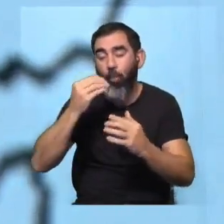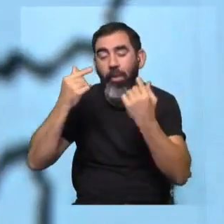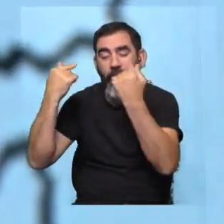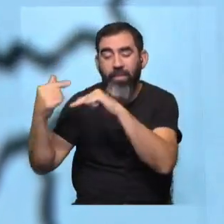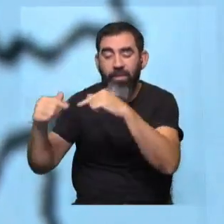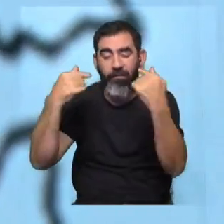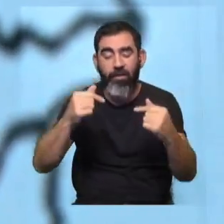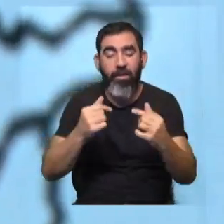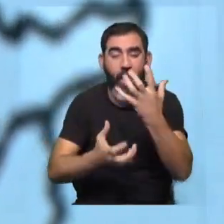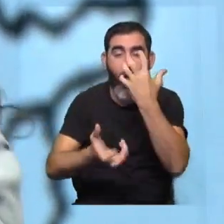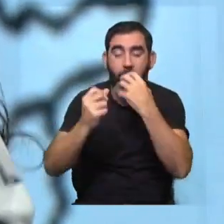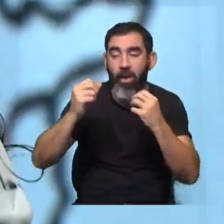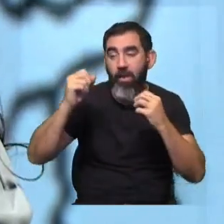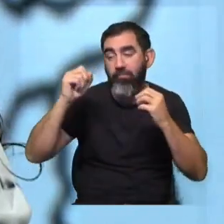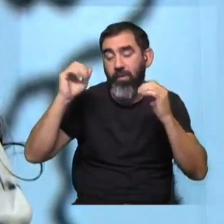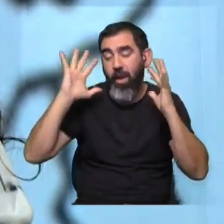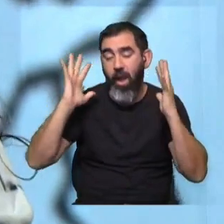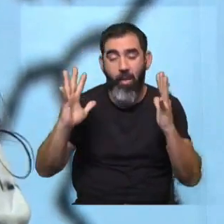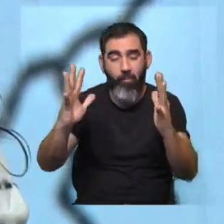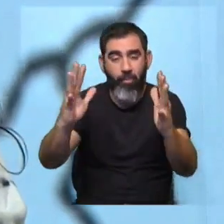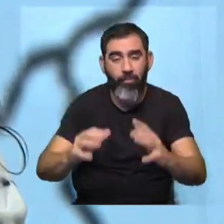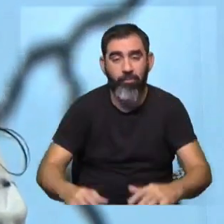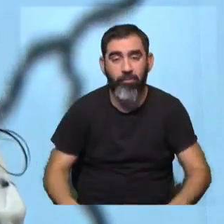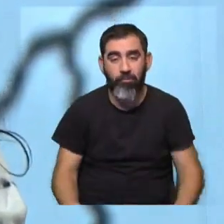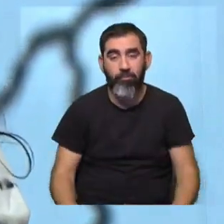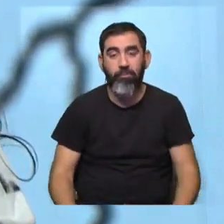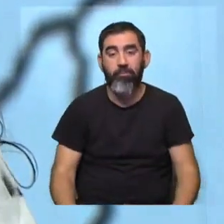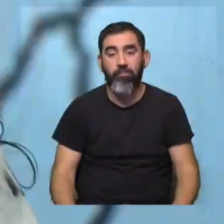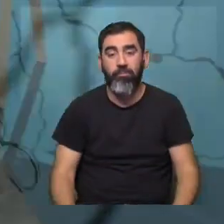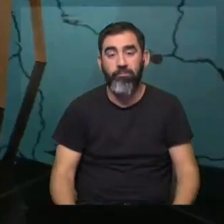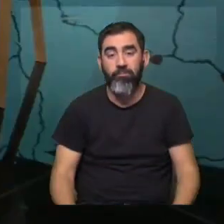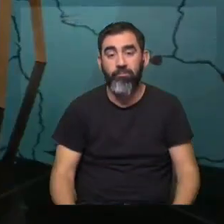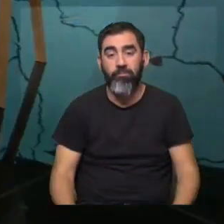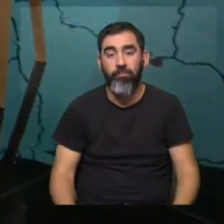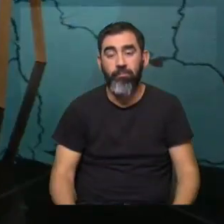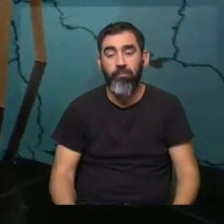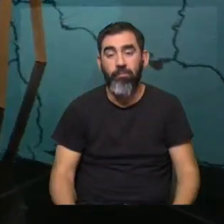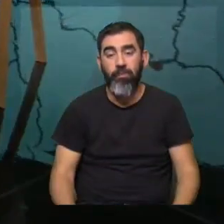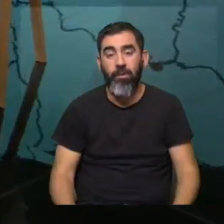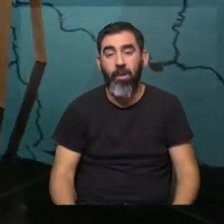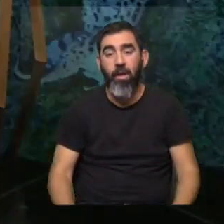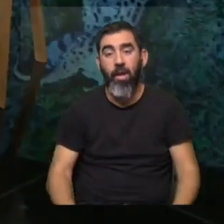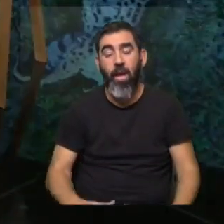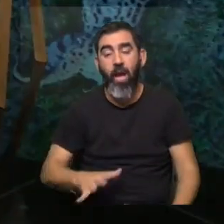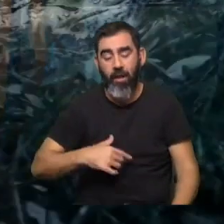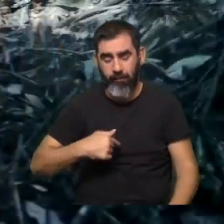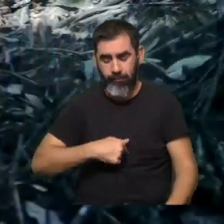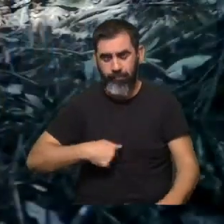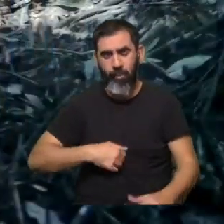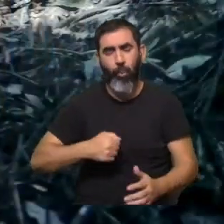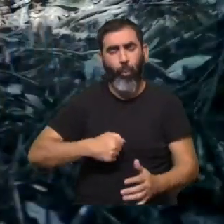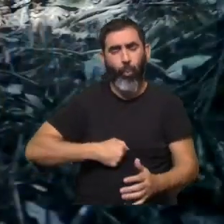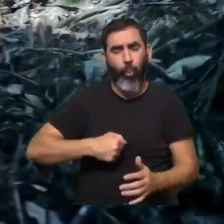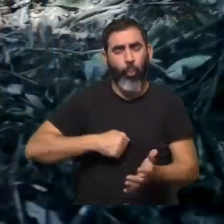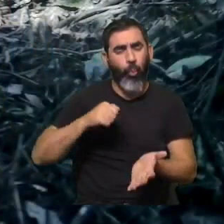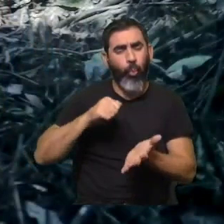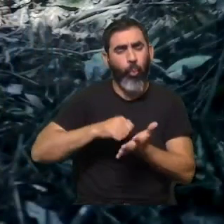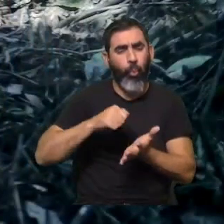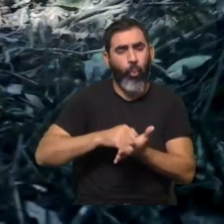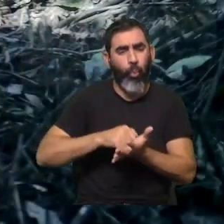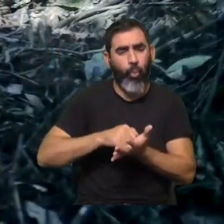no es la de un animal silvestre. Entonces, bueno, cuando lo preparamos ya se encontraron partes duras ahí en el estómago, se identificaron unas